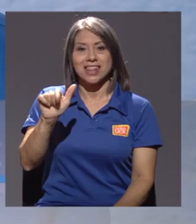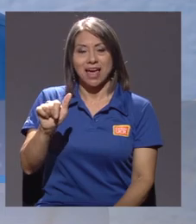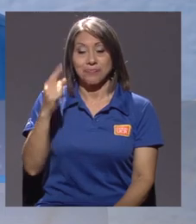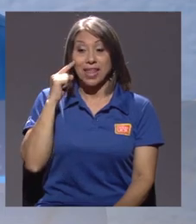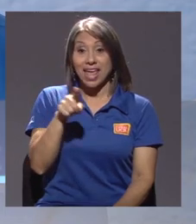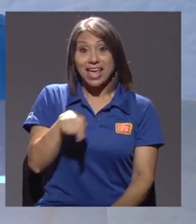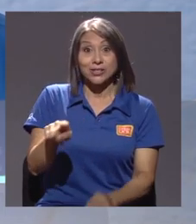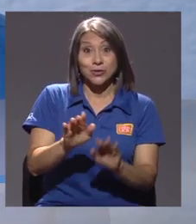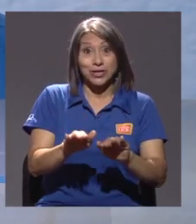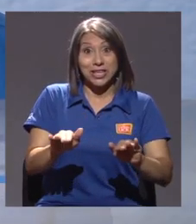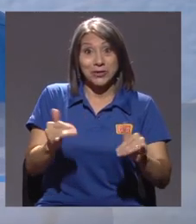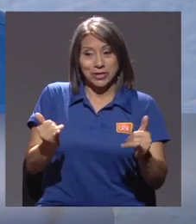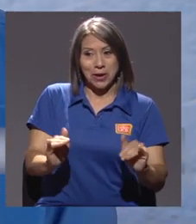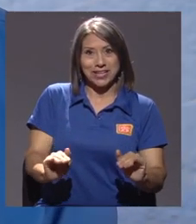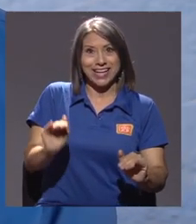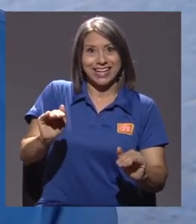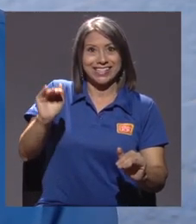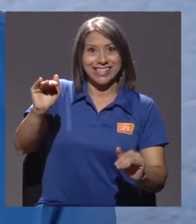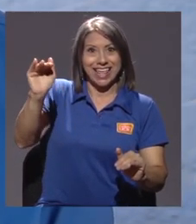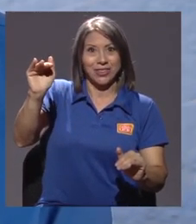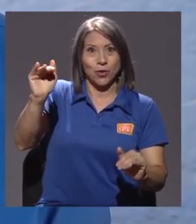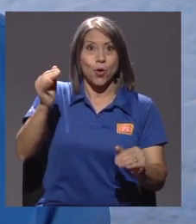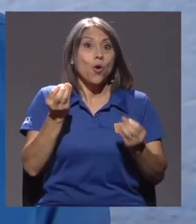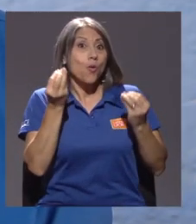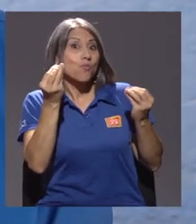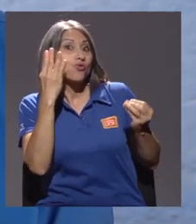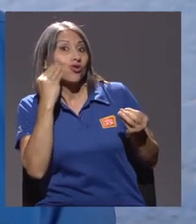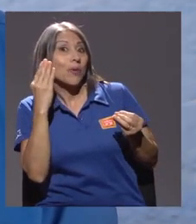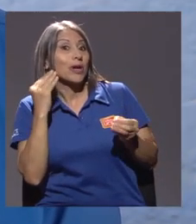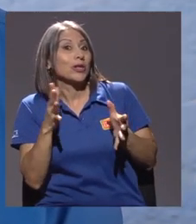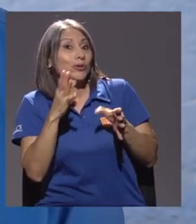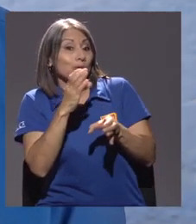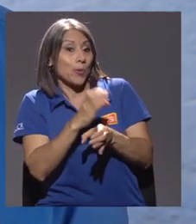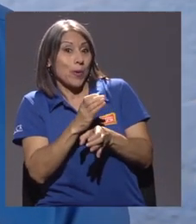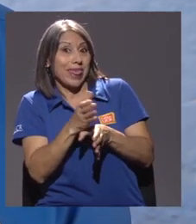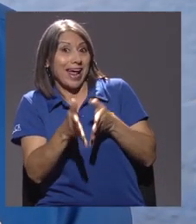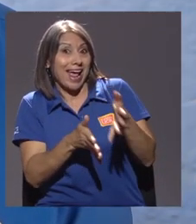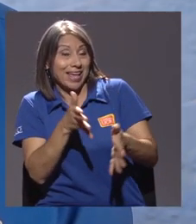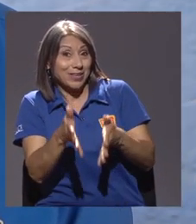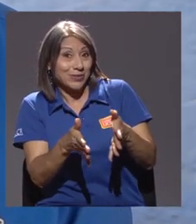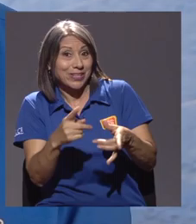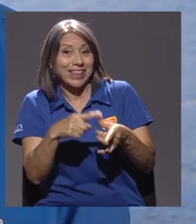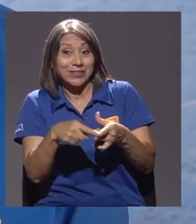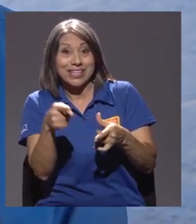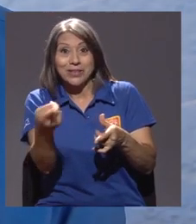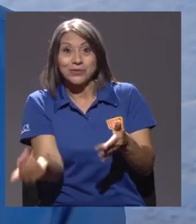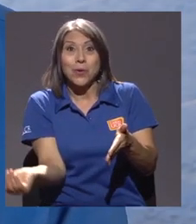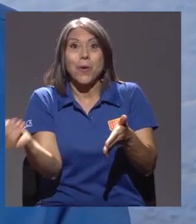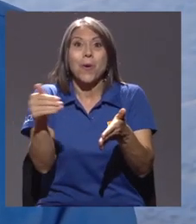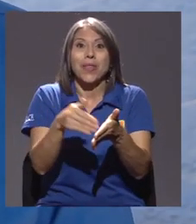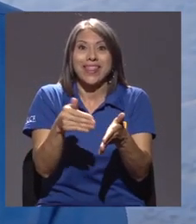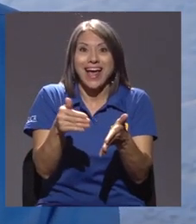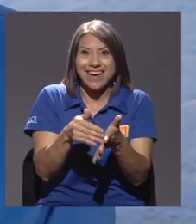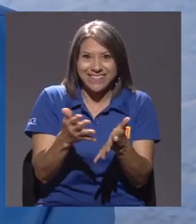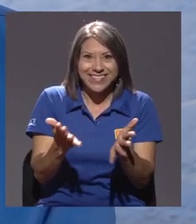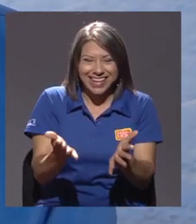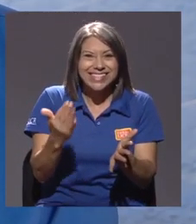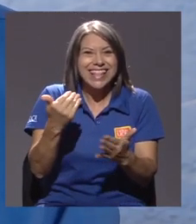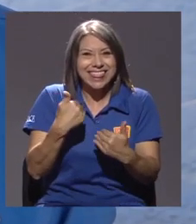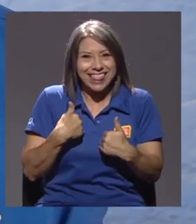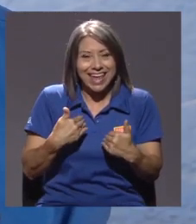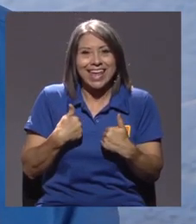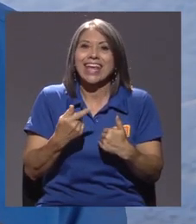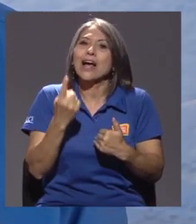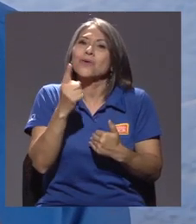momento, que los abuelitos tienen muchas veces a su cargo, tengan de nuevo debajo del